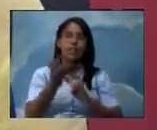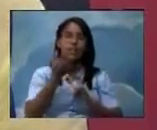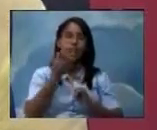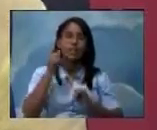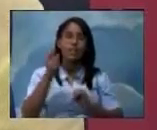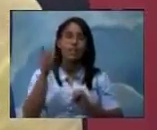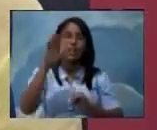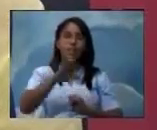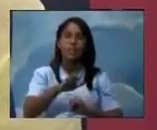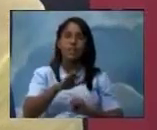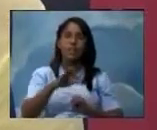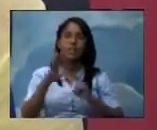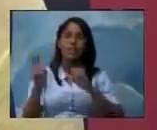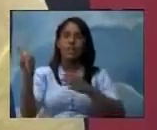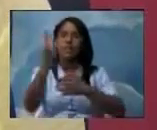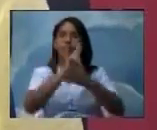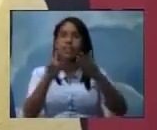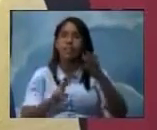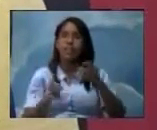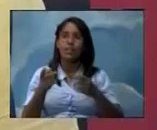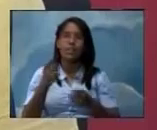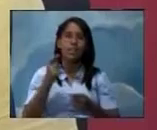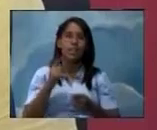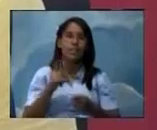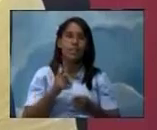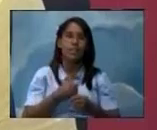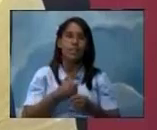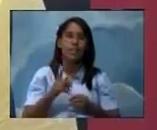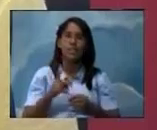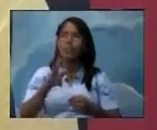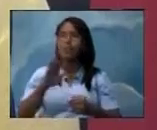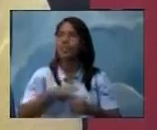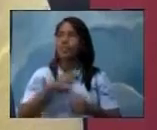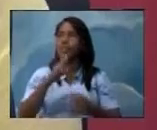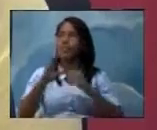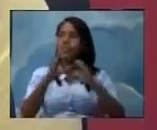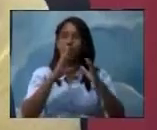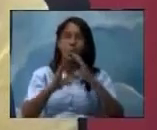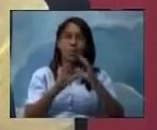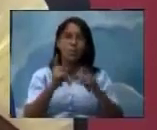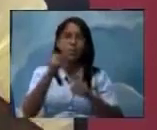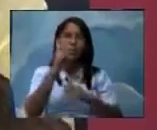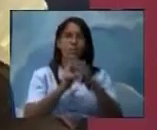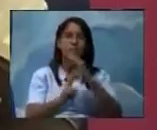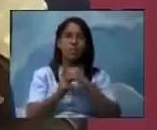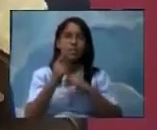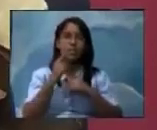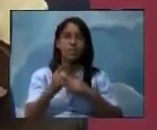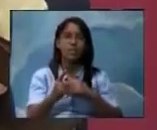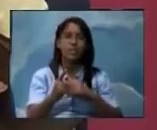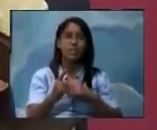ejemplo, aquí estábamos leyendo. ¿Puedo compartir de un versículo? Sí.